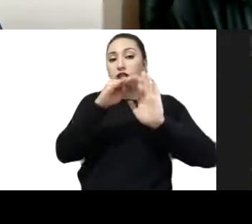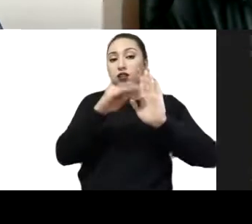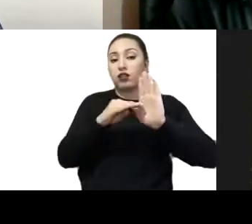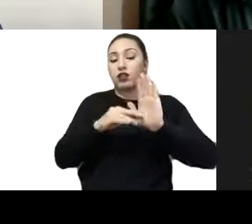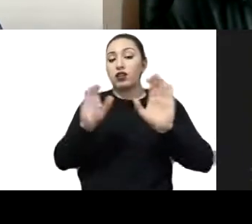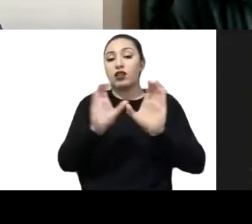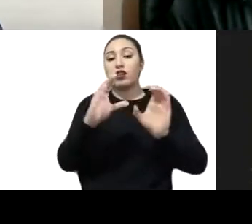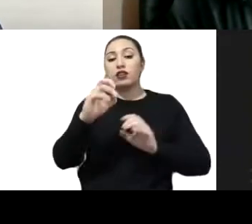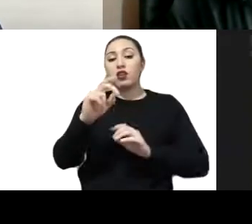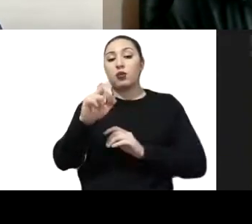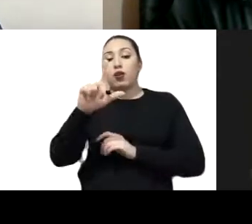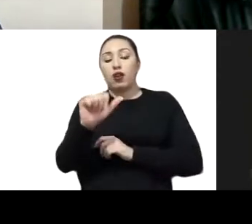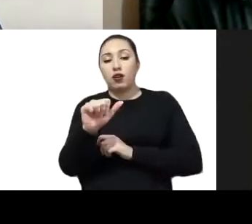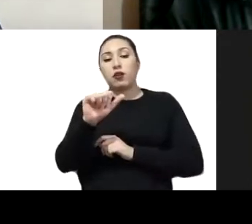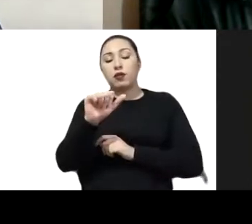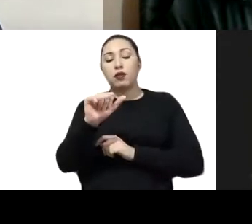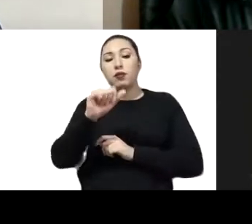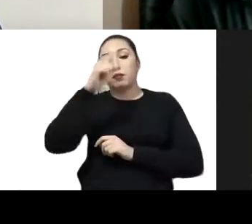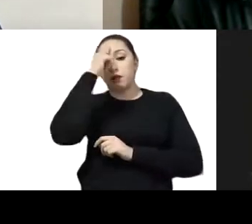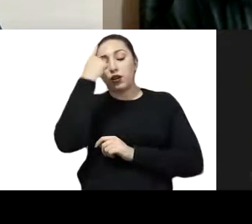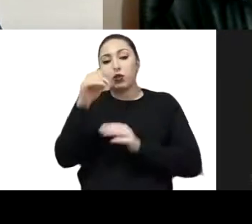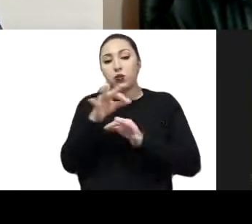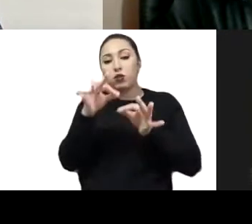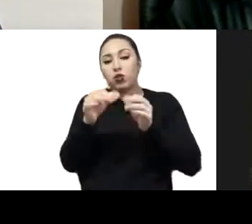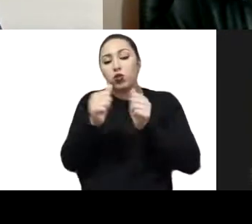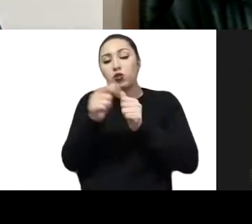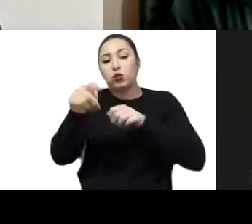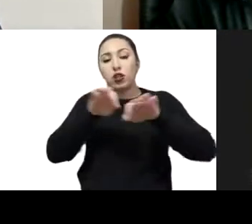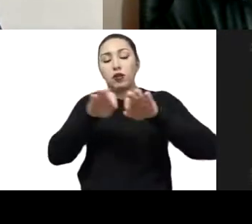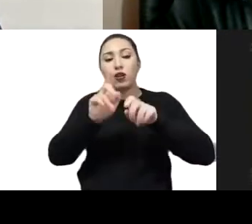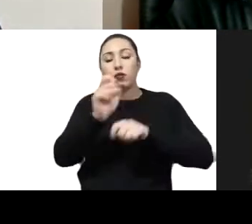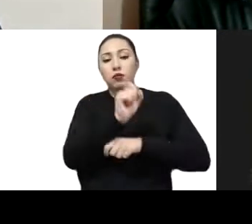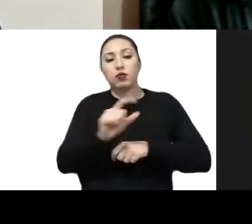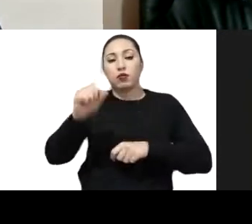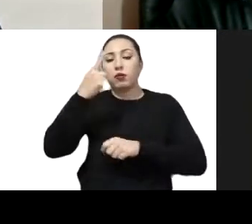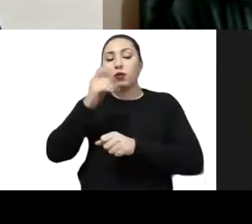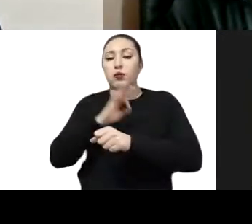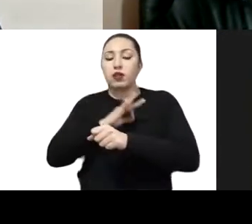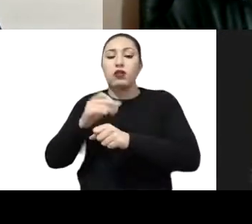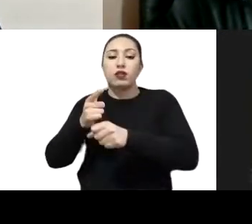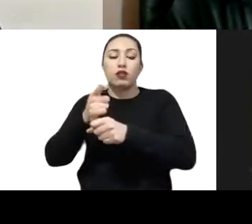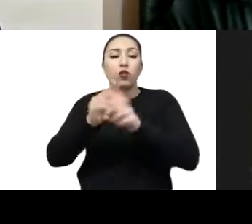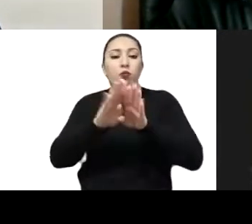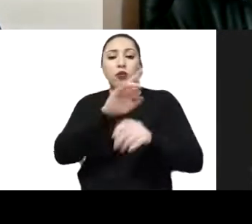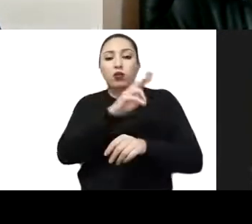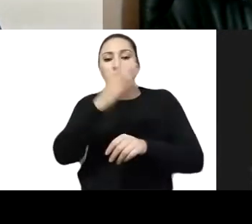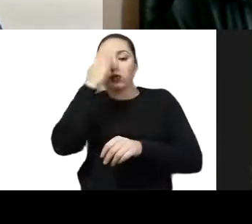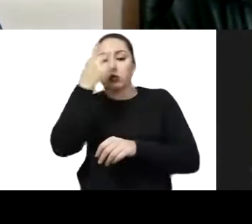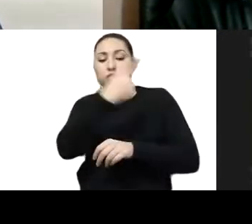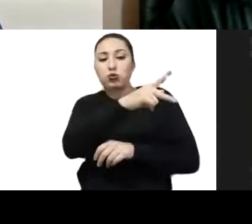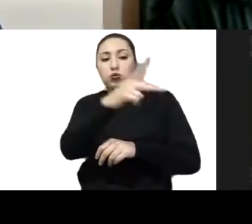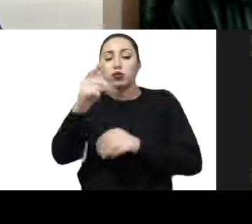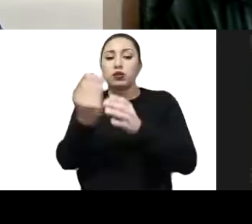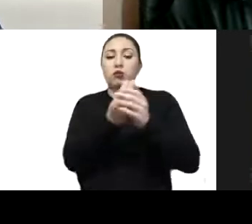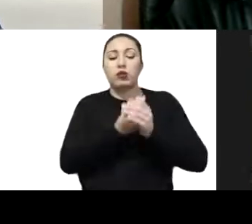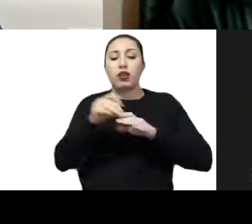correspondiente con efectos de patente para el ejercicio profesional y para su identidad en todas sus actividades profesionales.